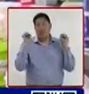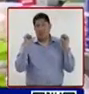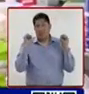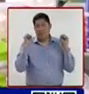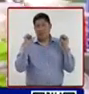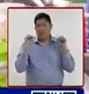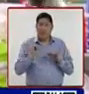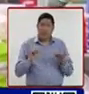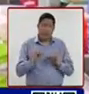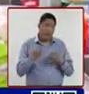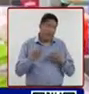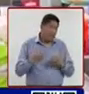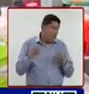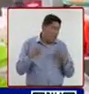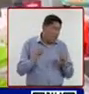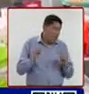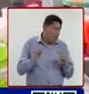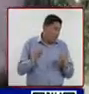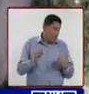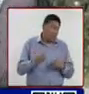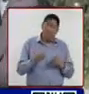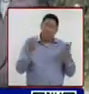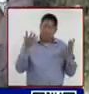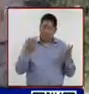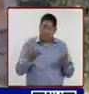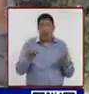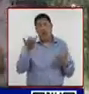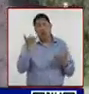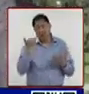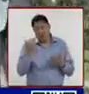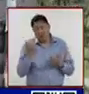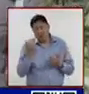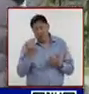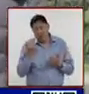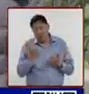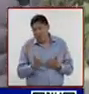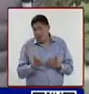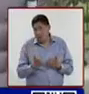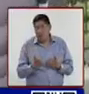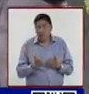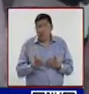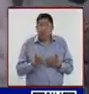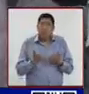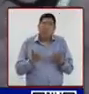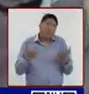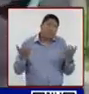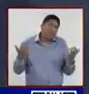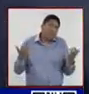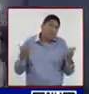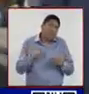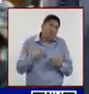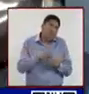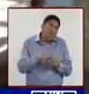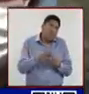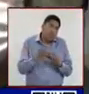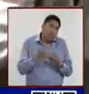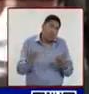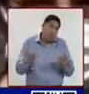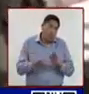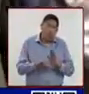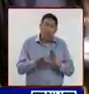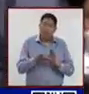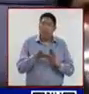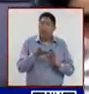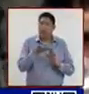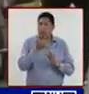ya no es como antes vendíamos así, ¿no? Hay que esperar porque... Tampoco el COVID se está yendo, está